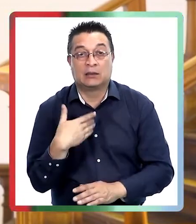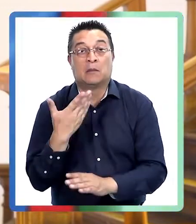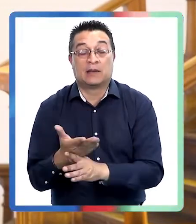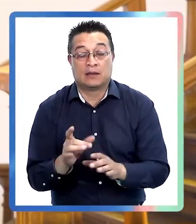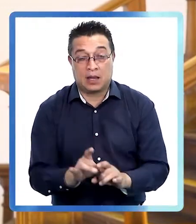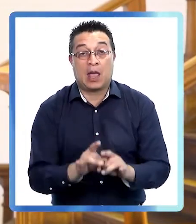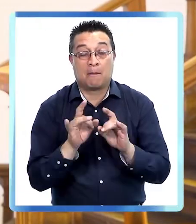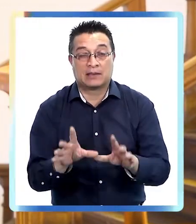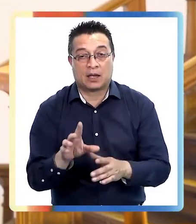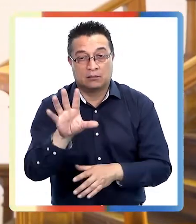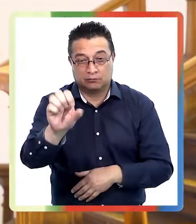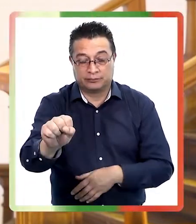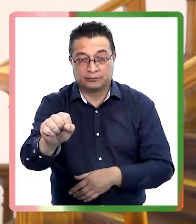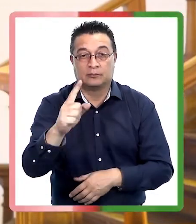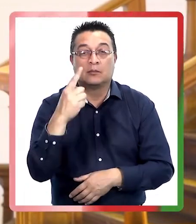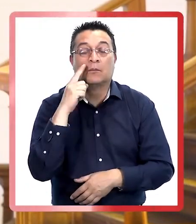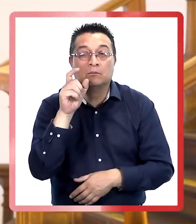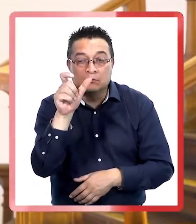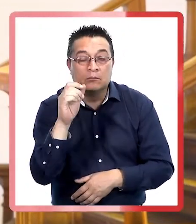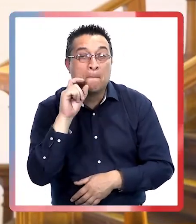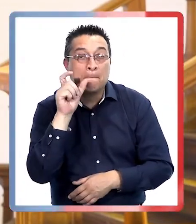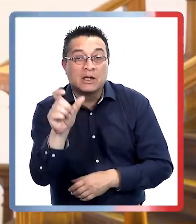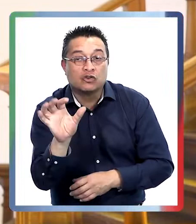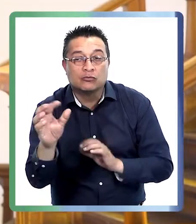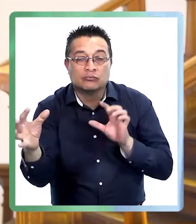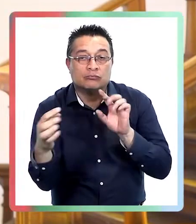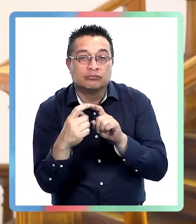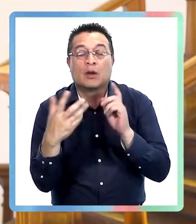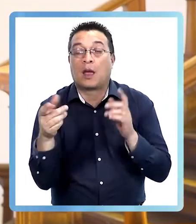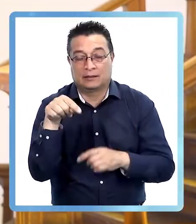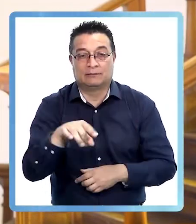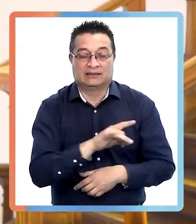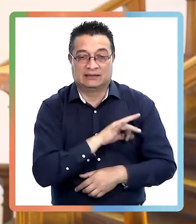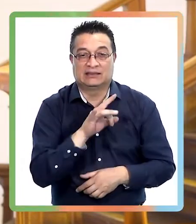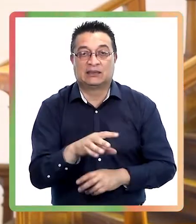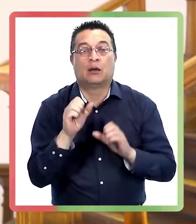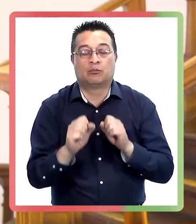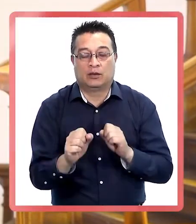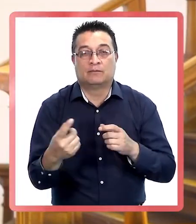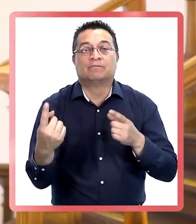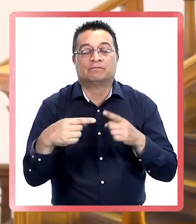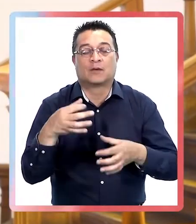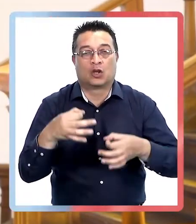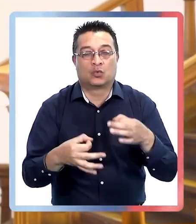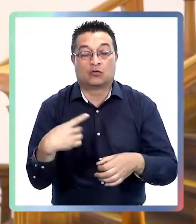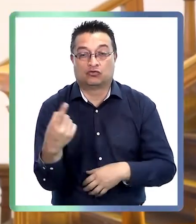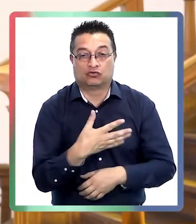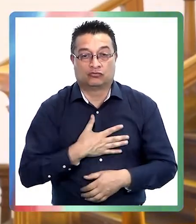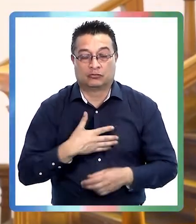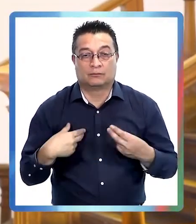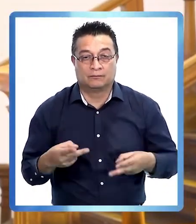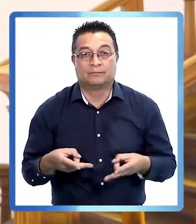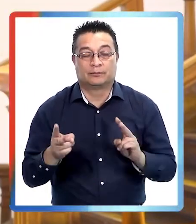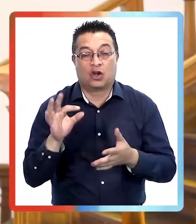en particular la ubicación e identificación de esta persona para que en nuestro país puedan enfrentar un proceso penal. Nos va a permitir a